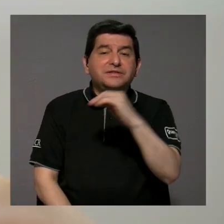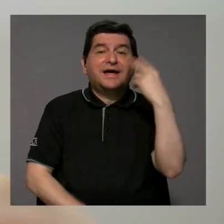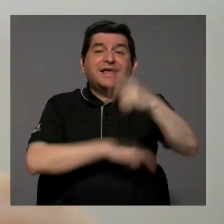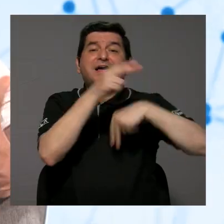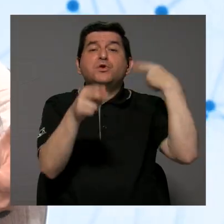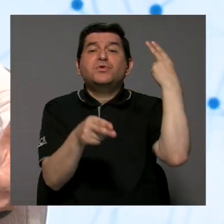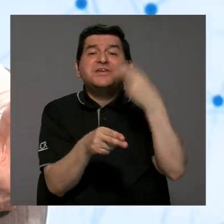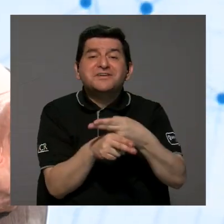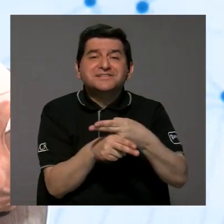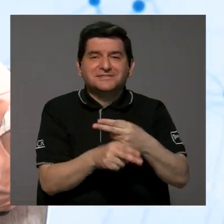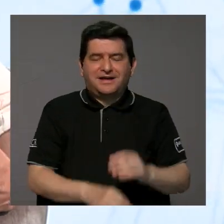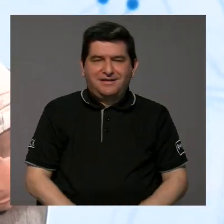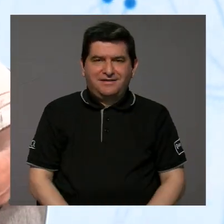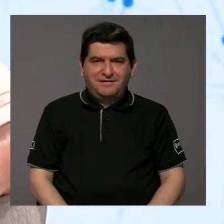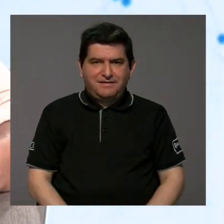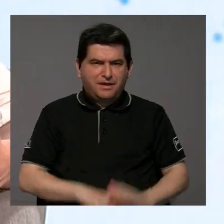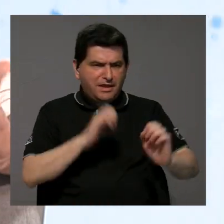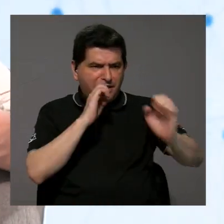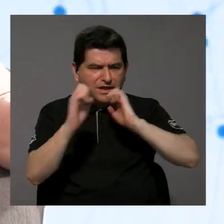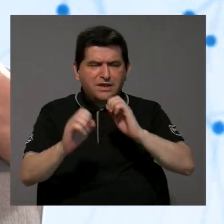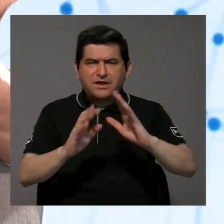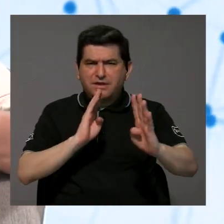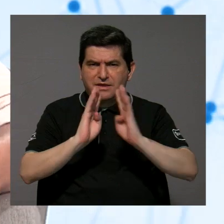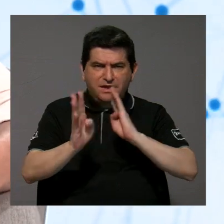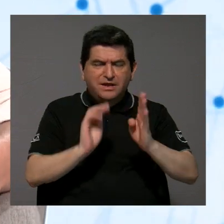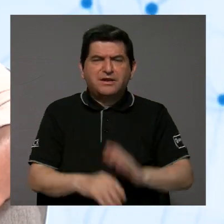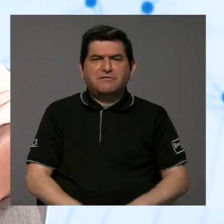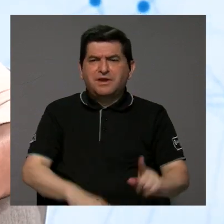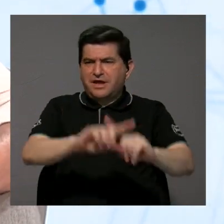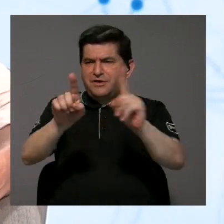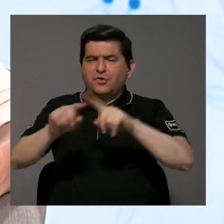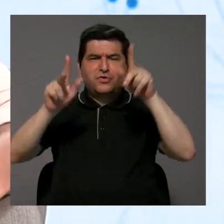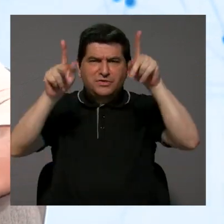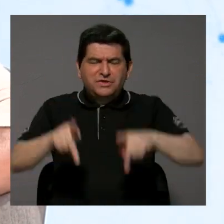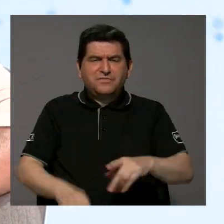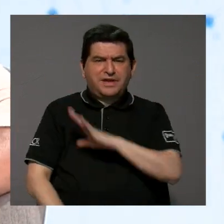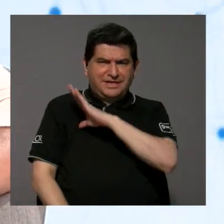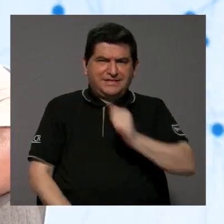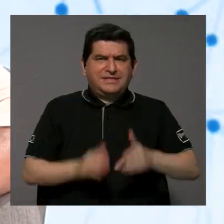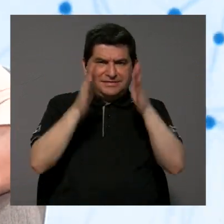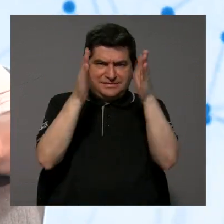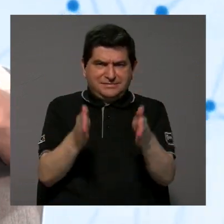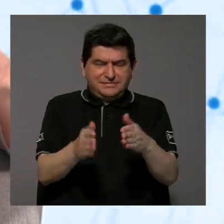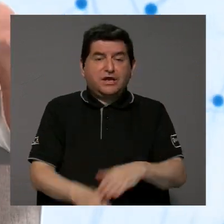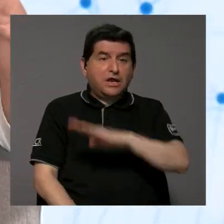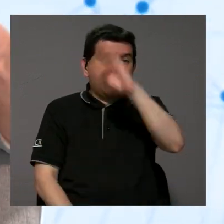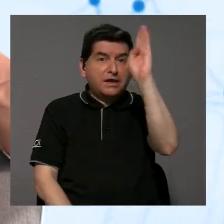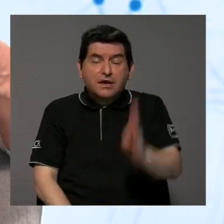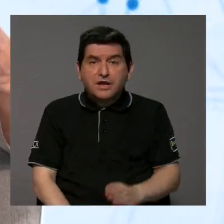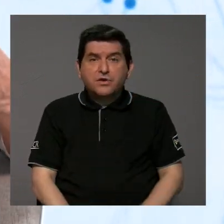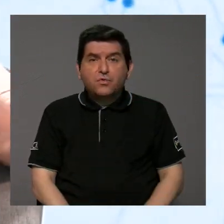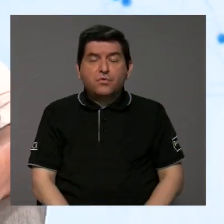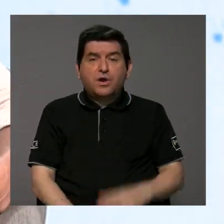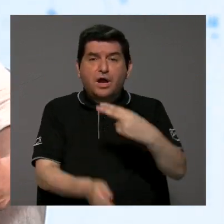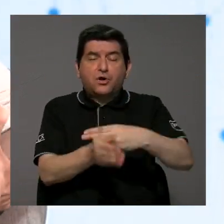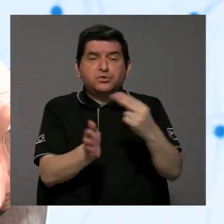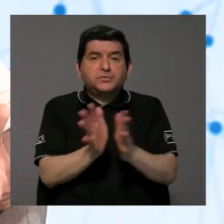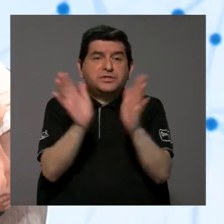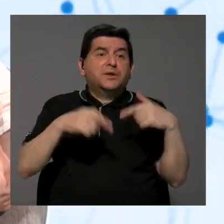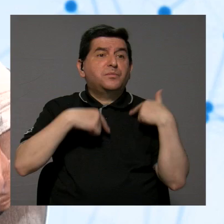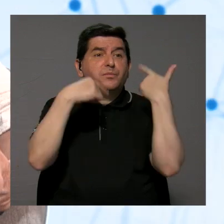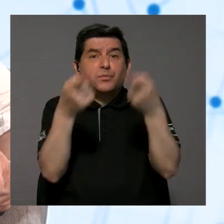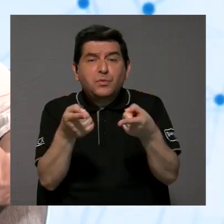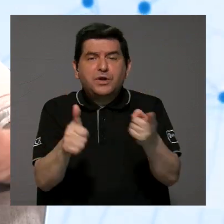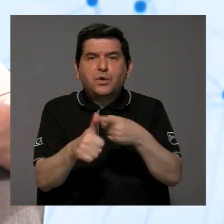voluntaria y universal. Y en las entrevistas y en las conversaciones que tuvimos con muchísimas personas salvadoreñas, personas que nunca habían pisado un